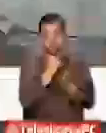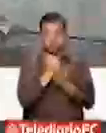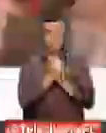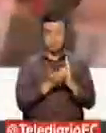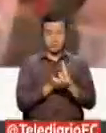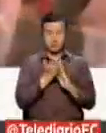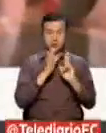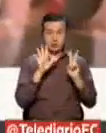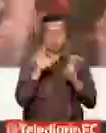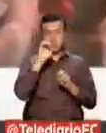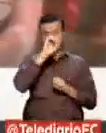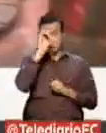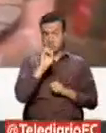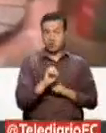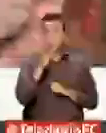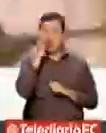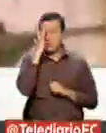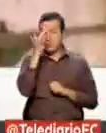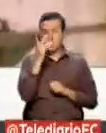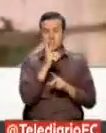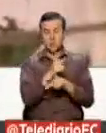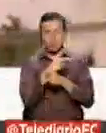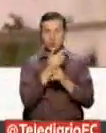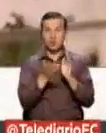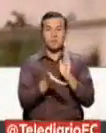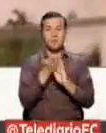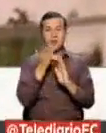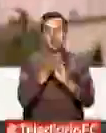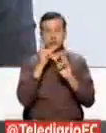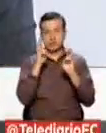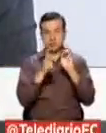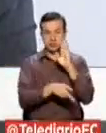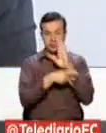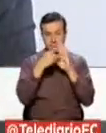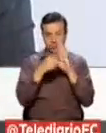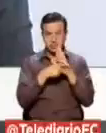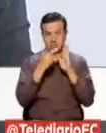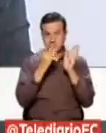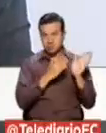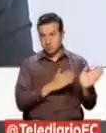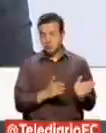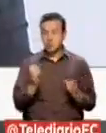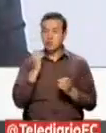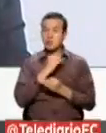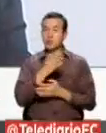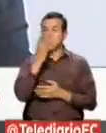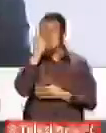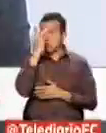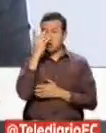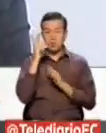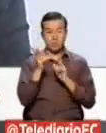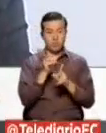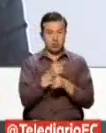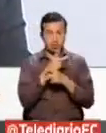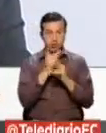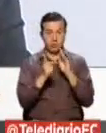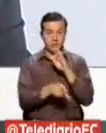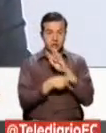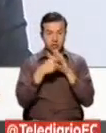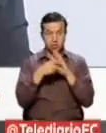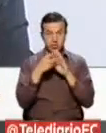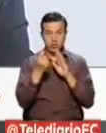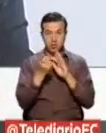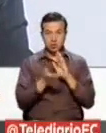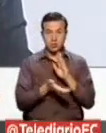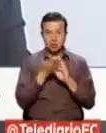un 7% debido al incremento de la producción en el campo hidrocarburífero. Explicado en buena parte por el incremento de la producción petrolera que